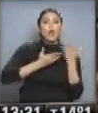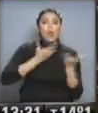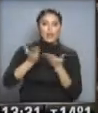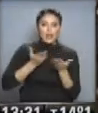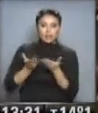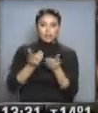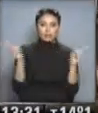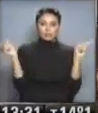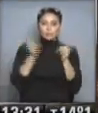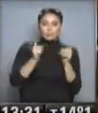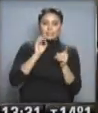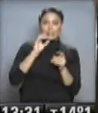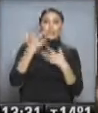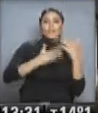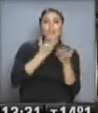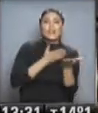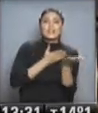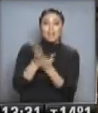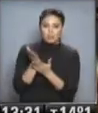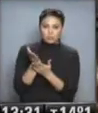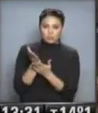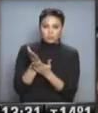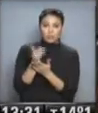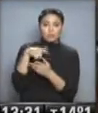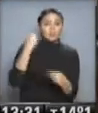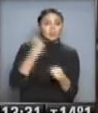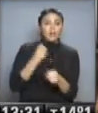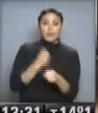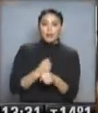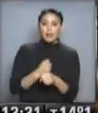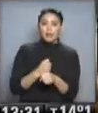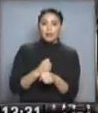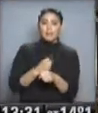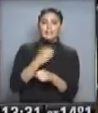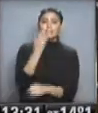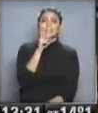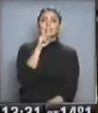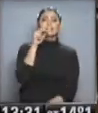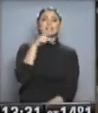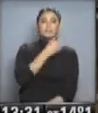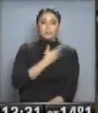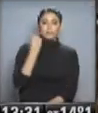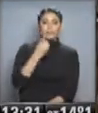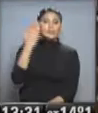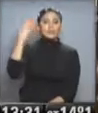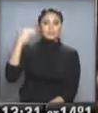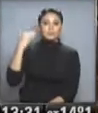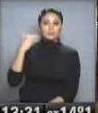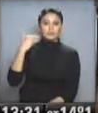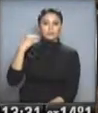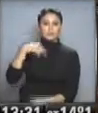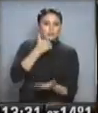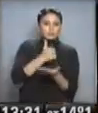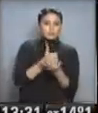del cortometraje Fuego Eterno sobre Raimundo Gleiser, un trabajo que hizo Cynthia Sabbat en oportunidad de